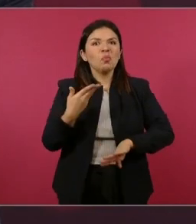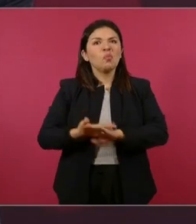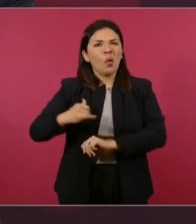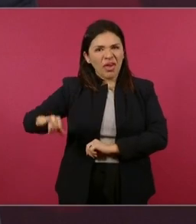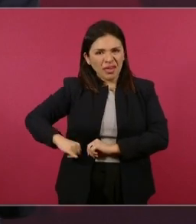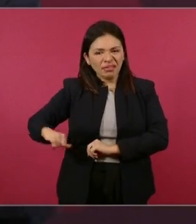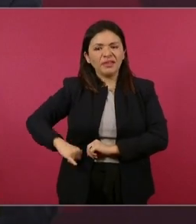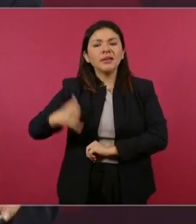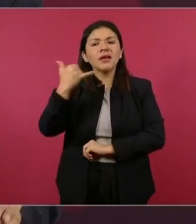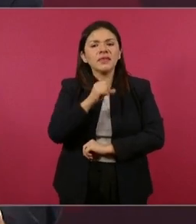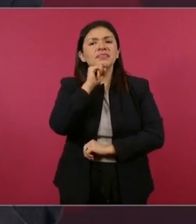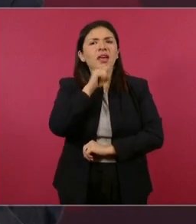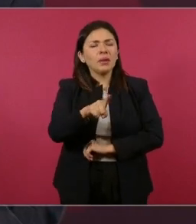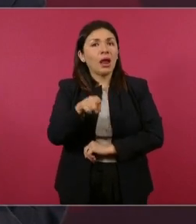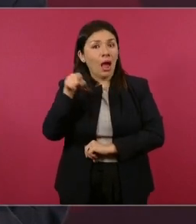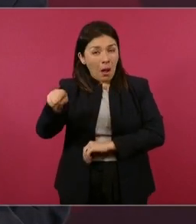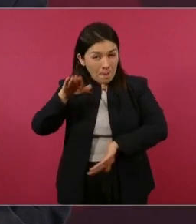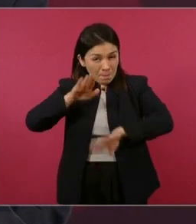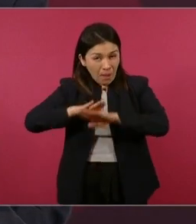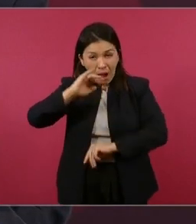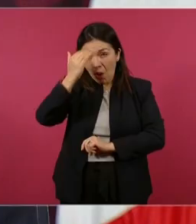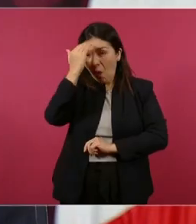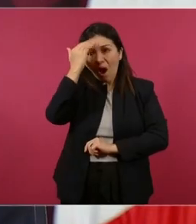interesante y al mismo tiempo poco conocido.